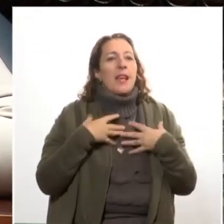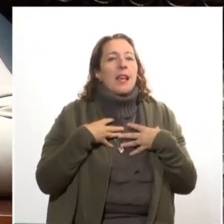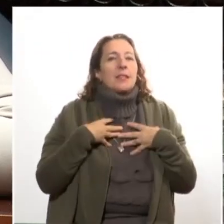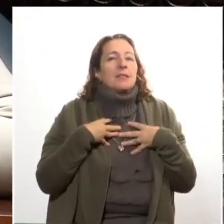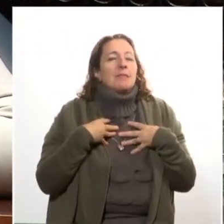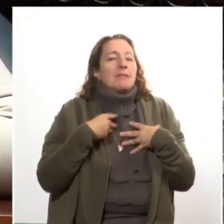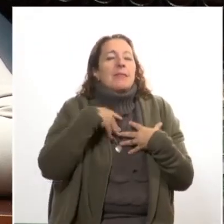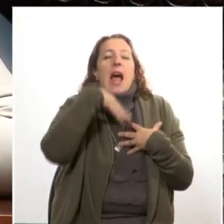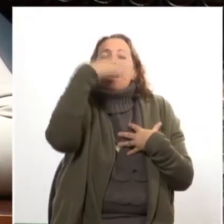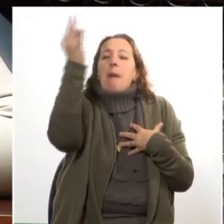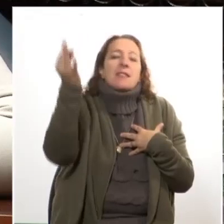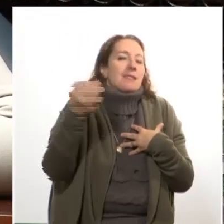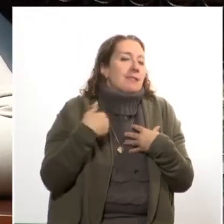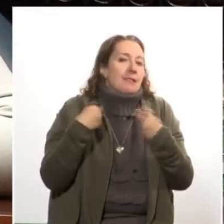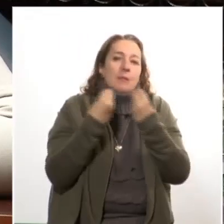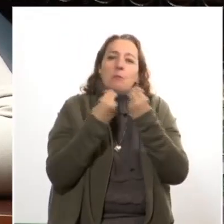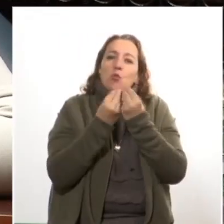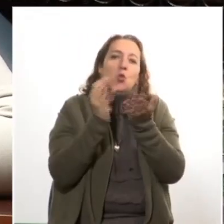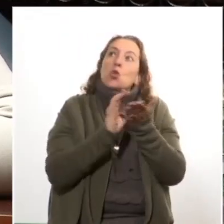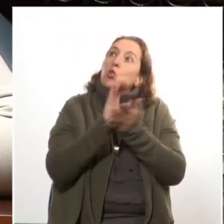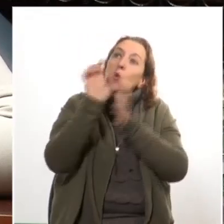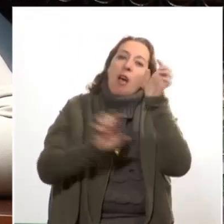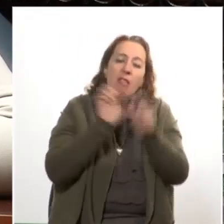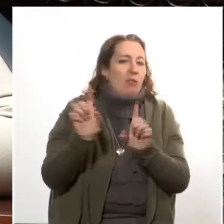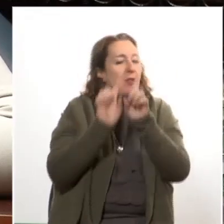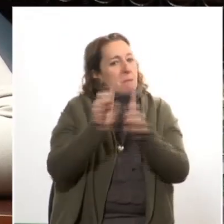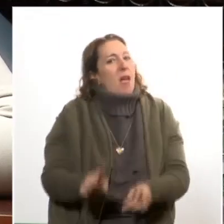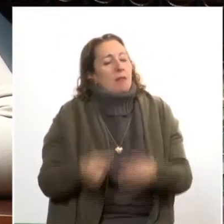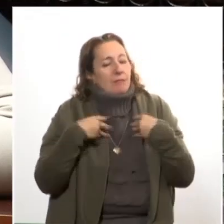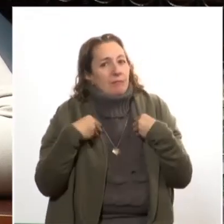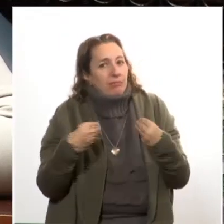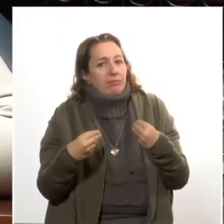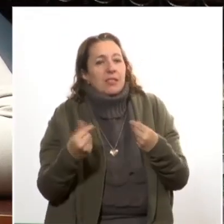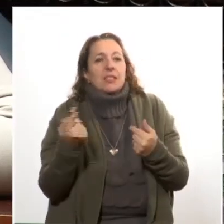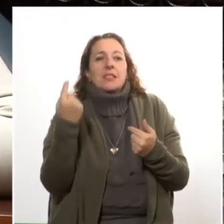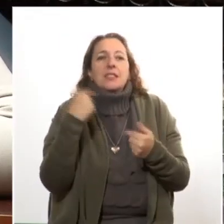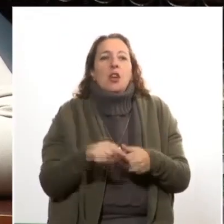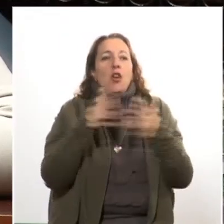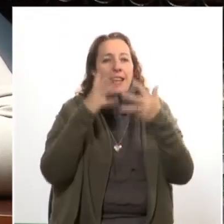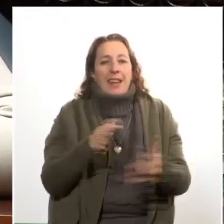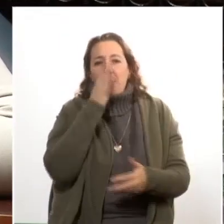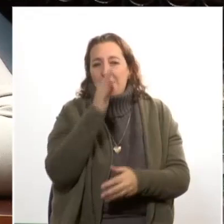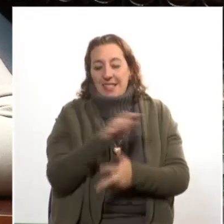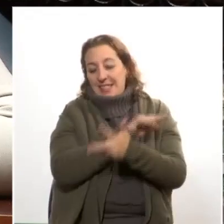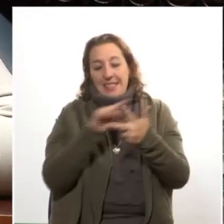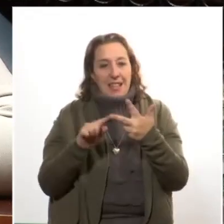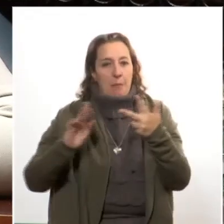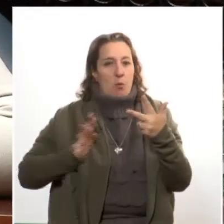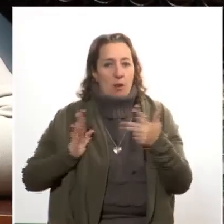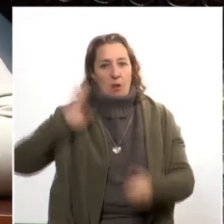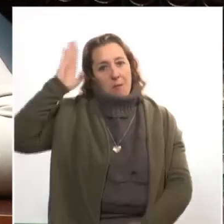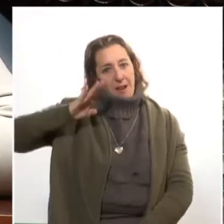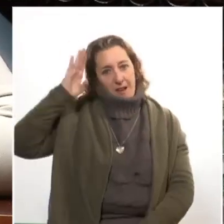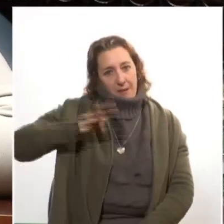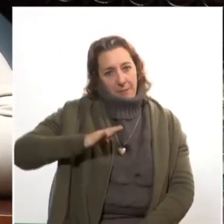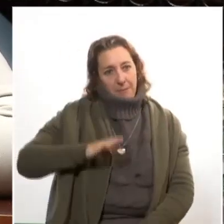un enorme conjunto de ciudadanos y ciudadanas que hoy queremos sintetizar en estas 3 mujeres que estamos homenajeando.